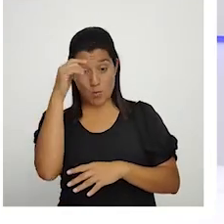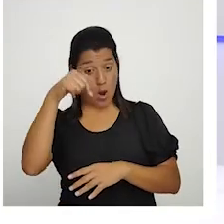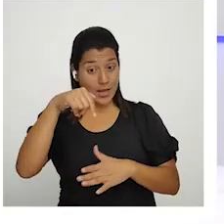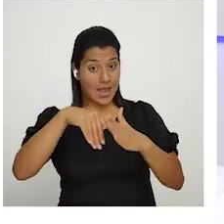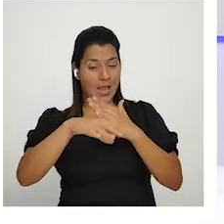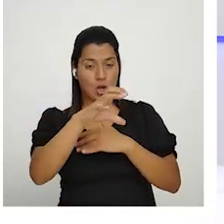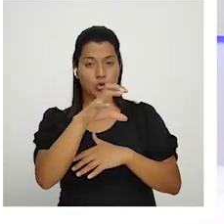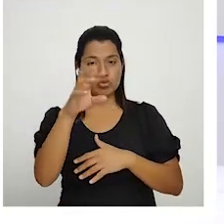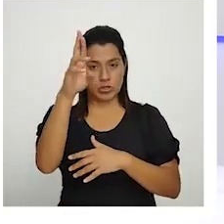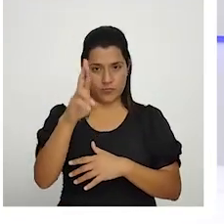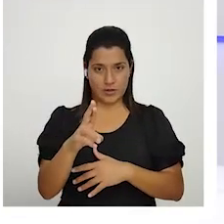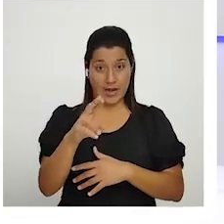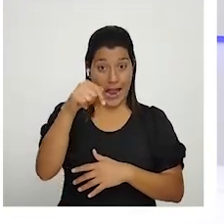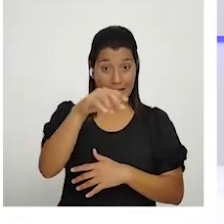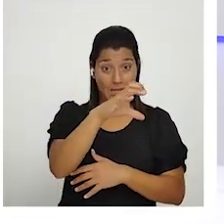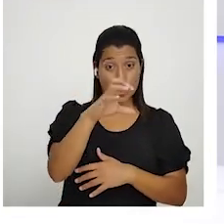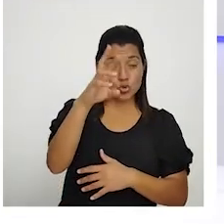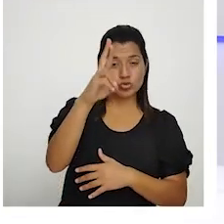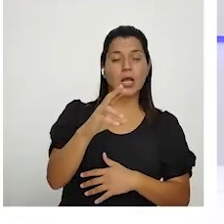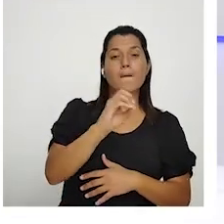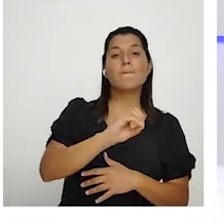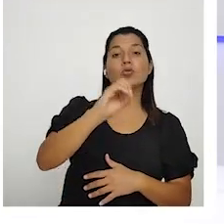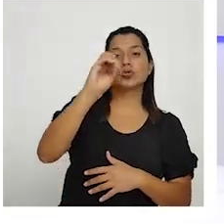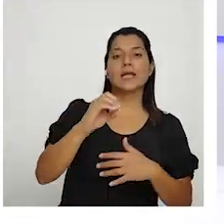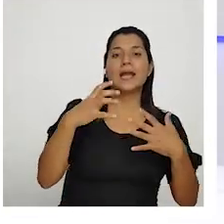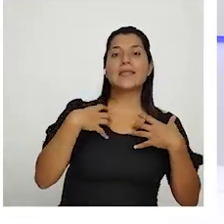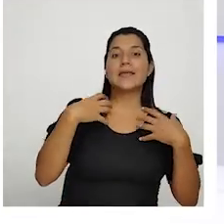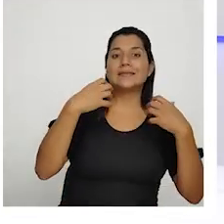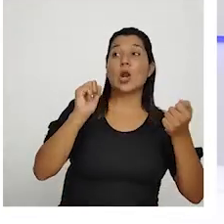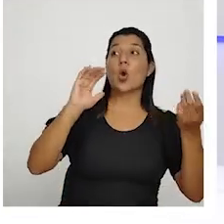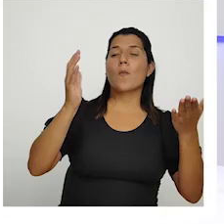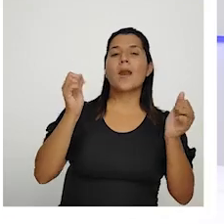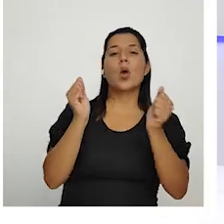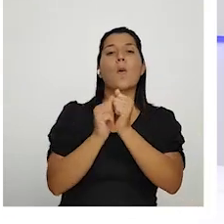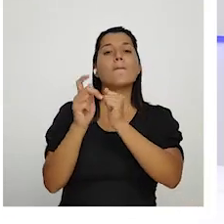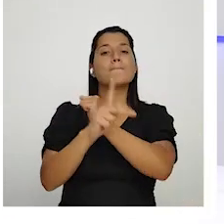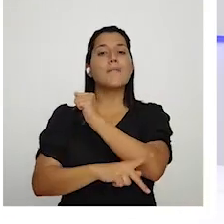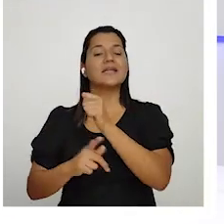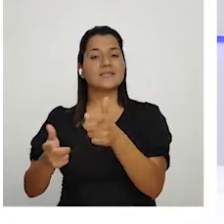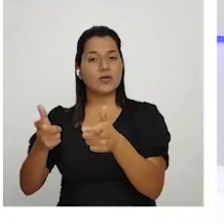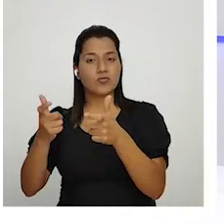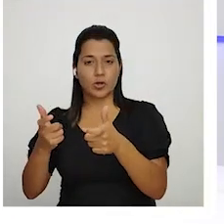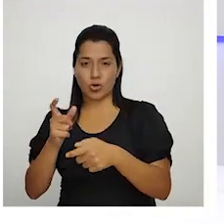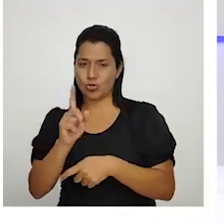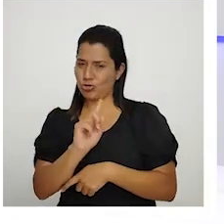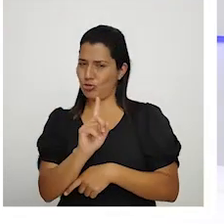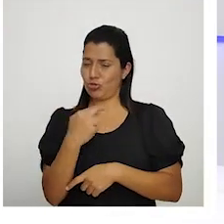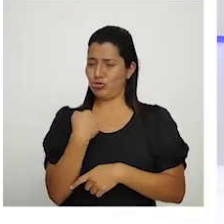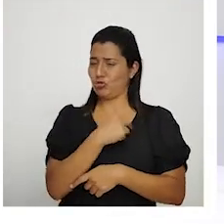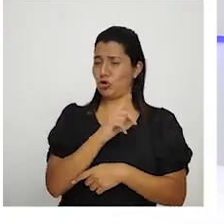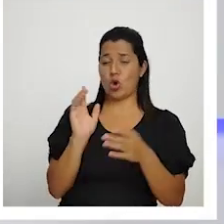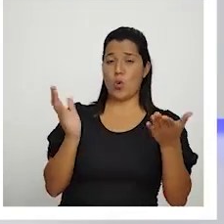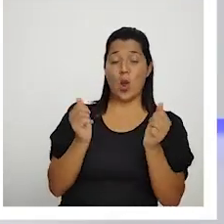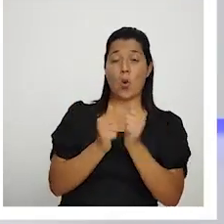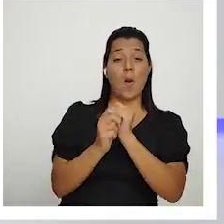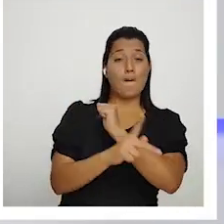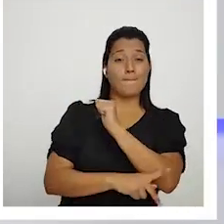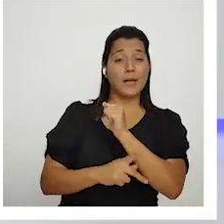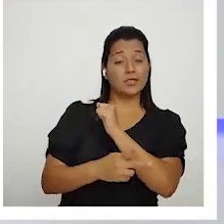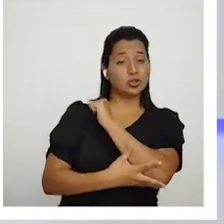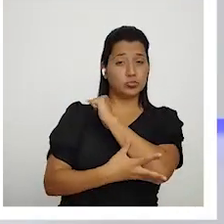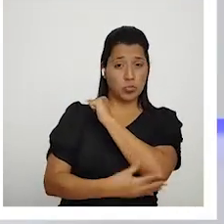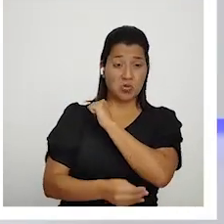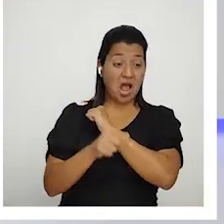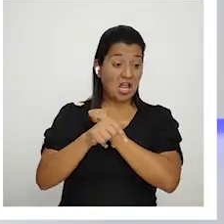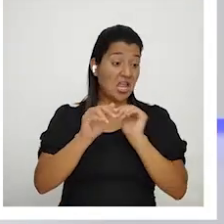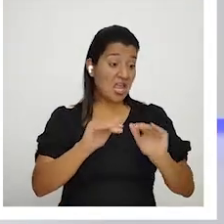Costa Rica tenemos índices de salud de los países ricos, no de los países pobres. Entonces, nuestros niños son niños que están relativamente sanos, ya no